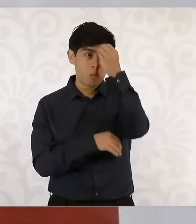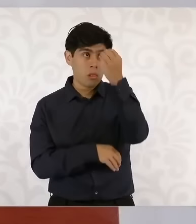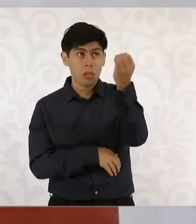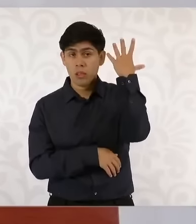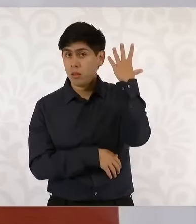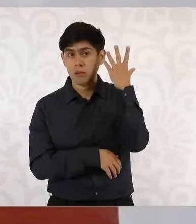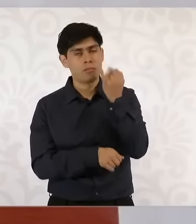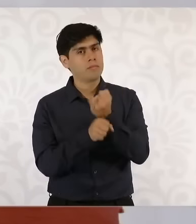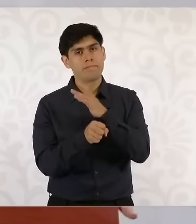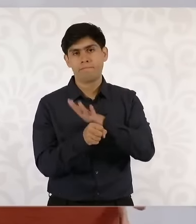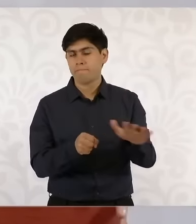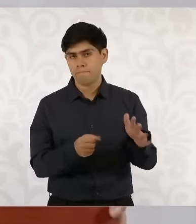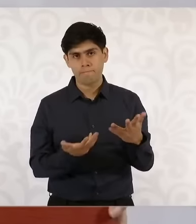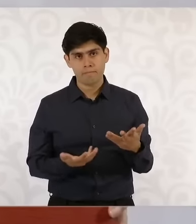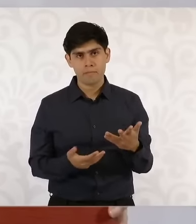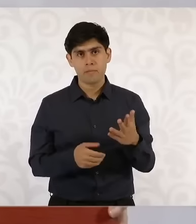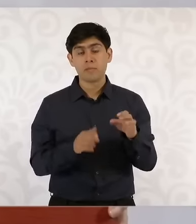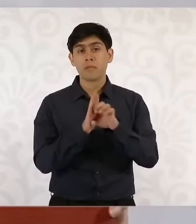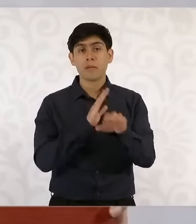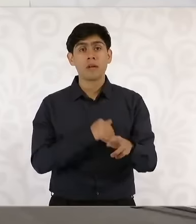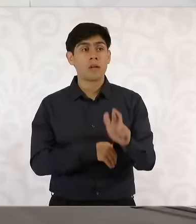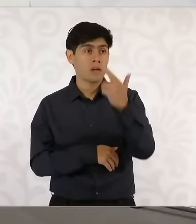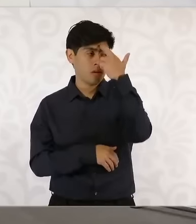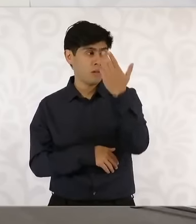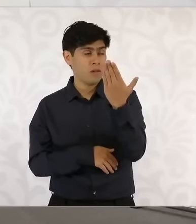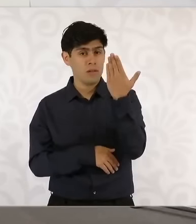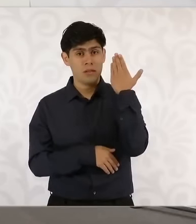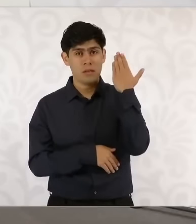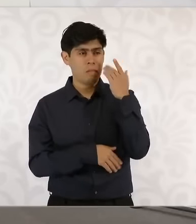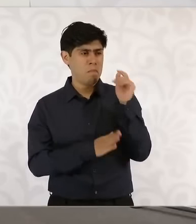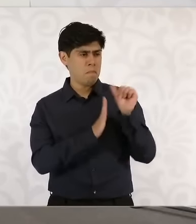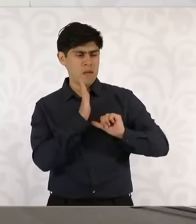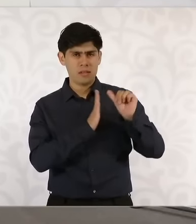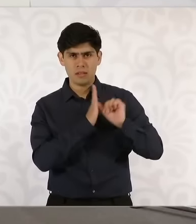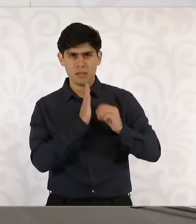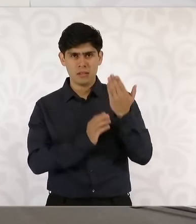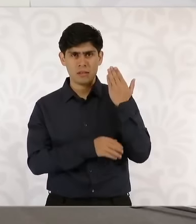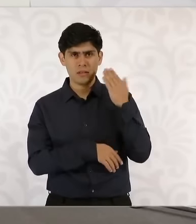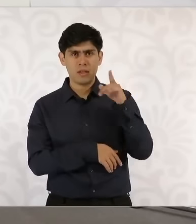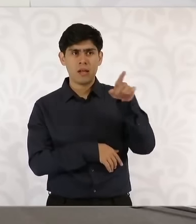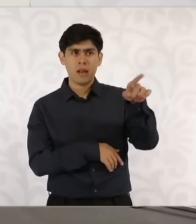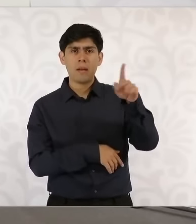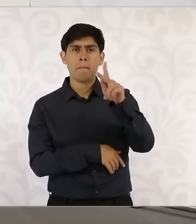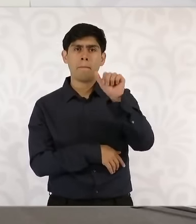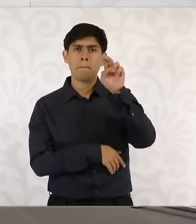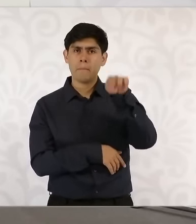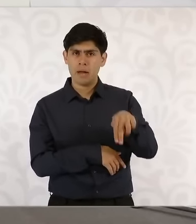A ver, vamos a recordar al dirigente del PAN hace unos meses. A ver si lo pones, por favor.